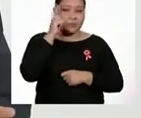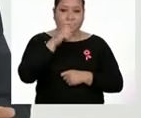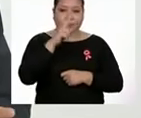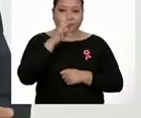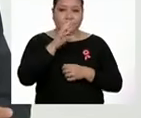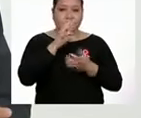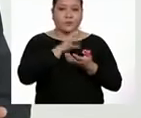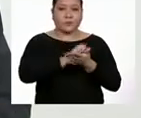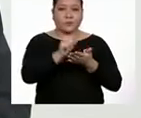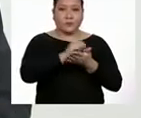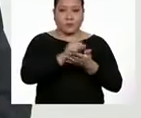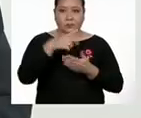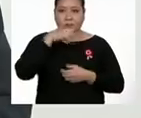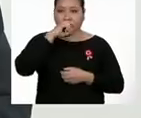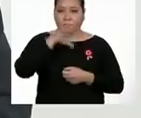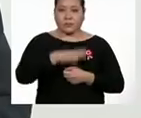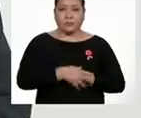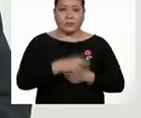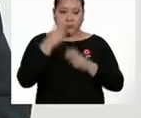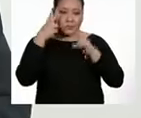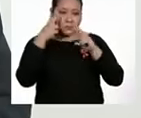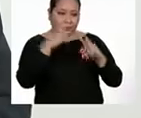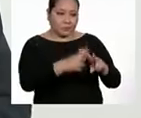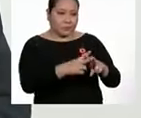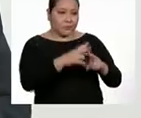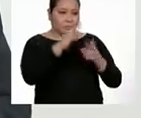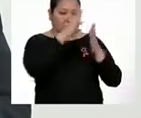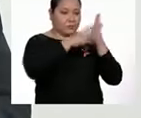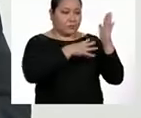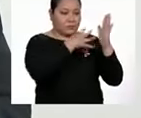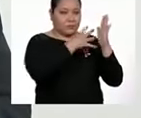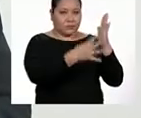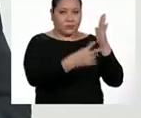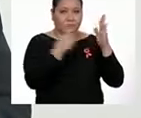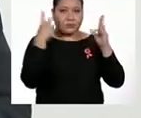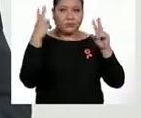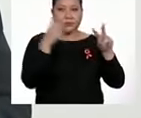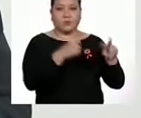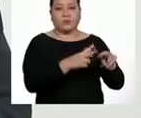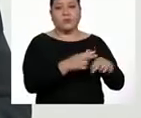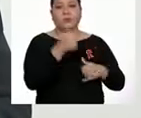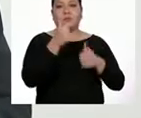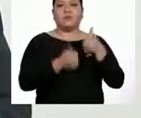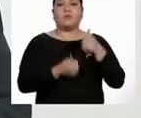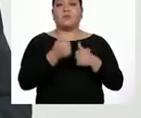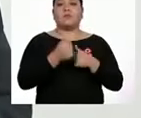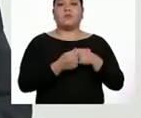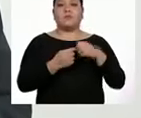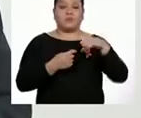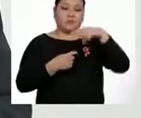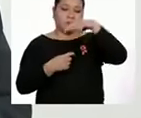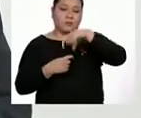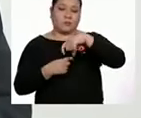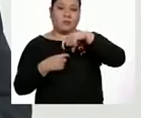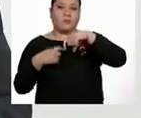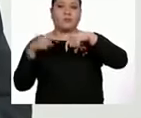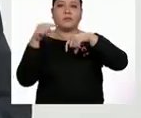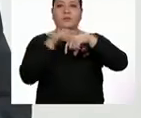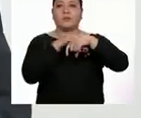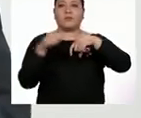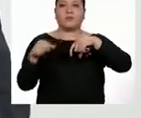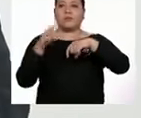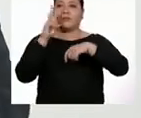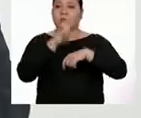los meses ya mencionados. Veamos el siguiente cuadro para determinar cuáles son los intervalos de estas